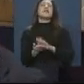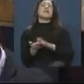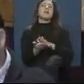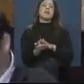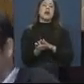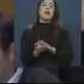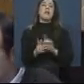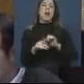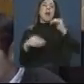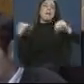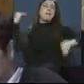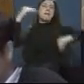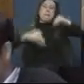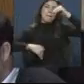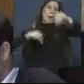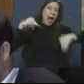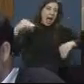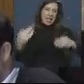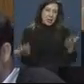con las playas,